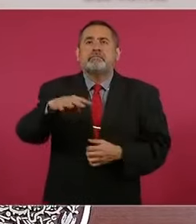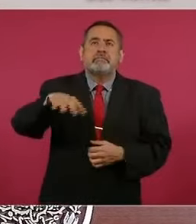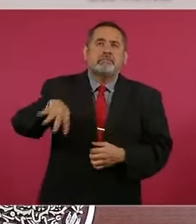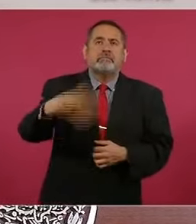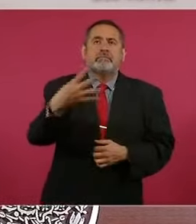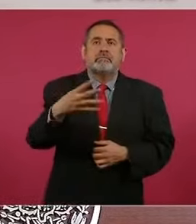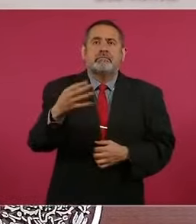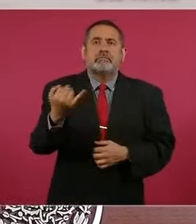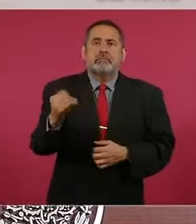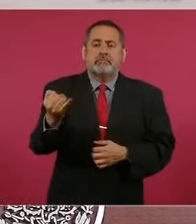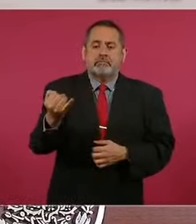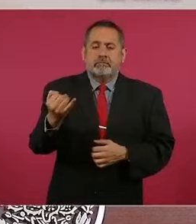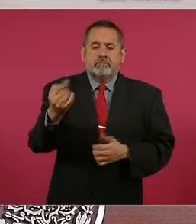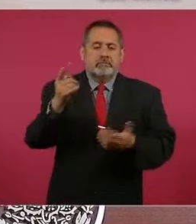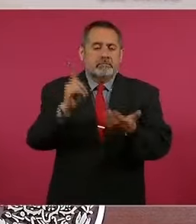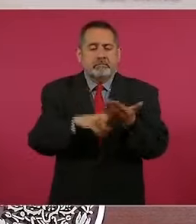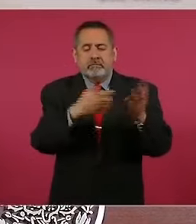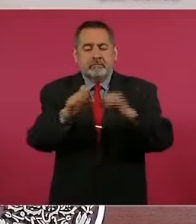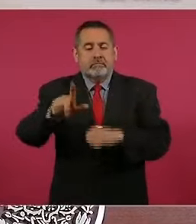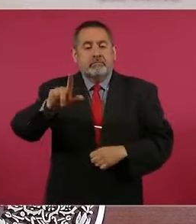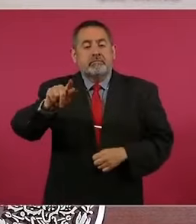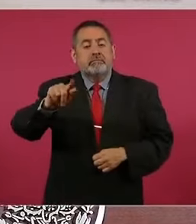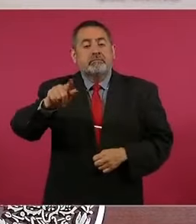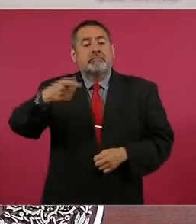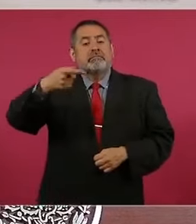14 de junio del 79.